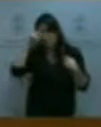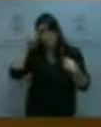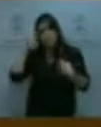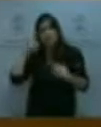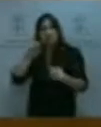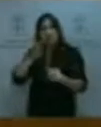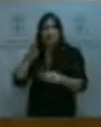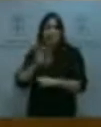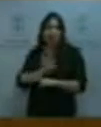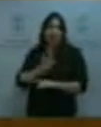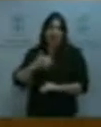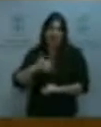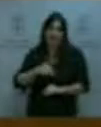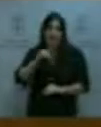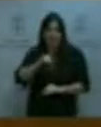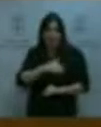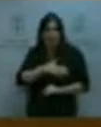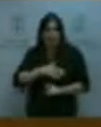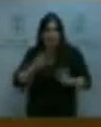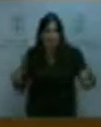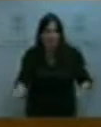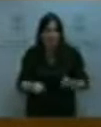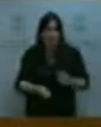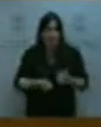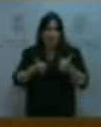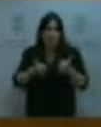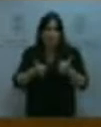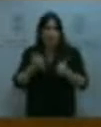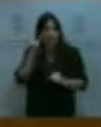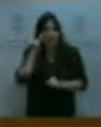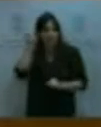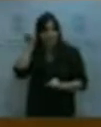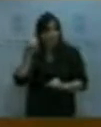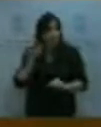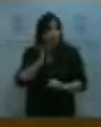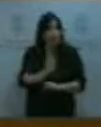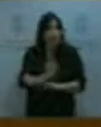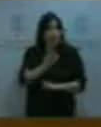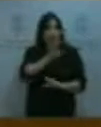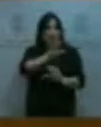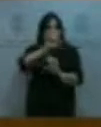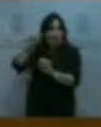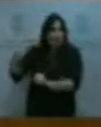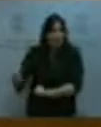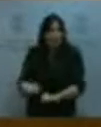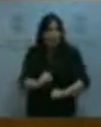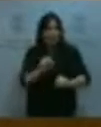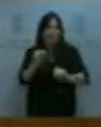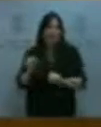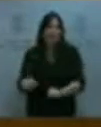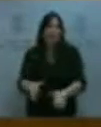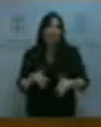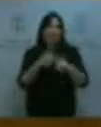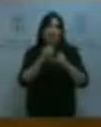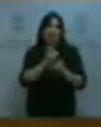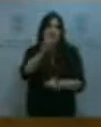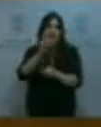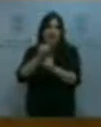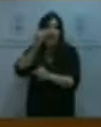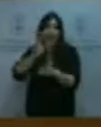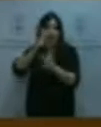esta iniciativa en defensa de las térmicas. En Asturias, el cierre de las térmicas